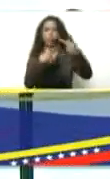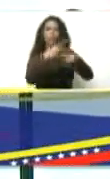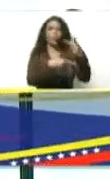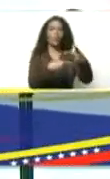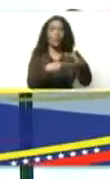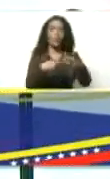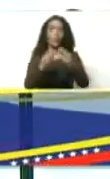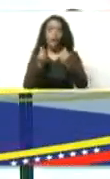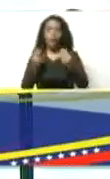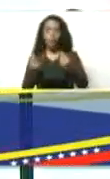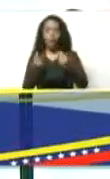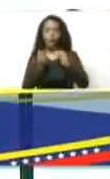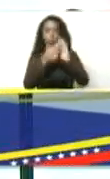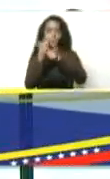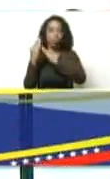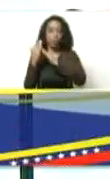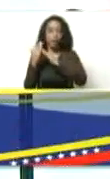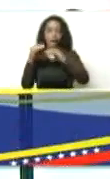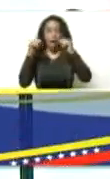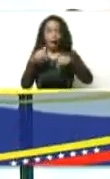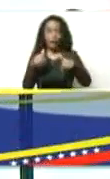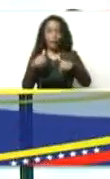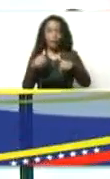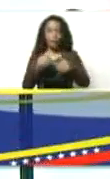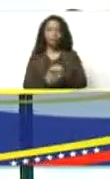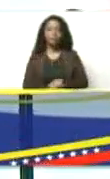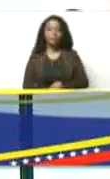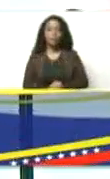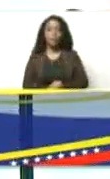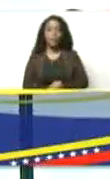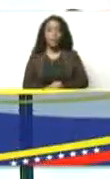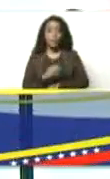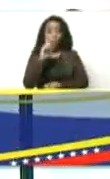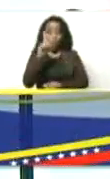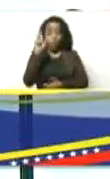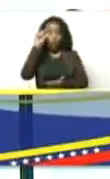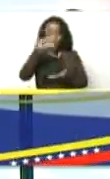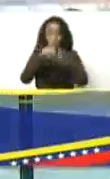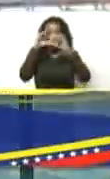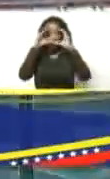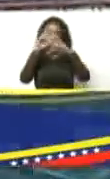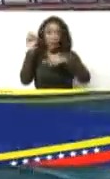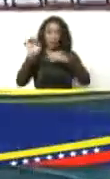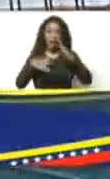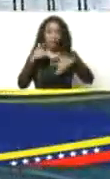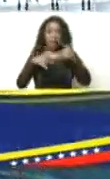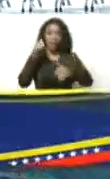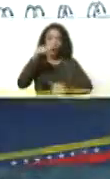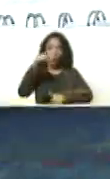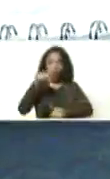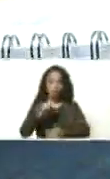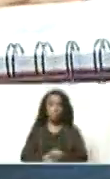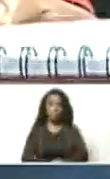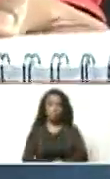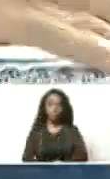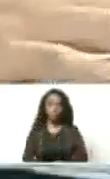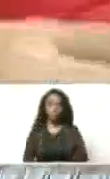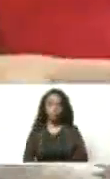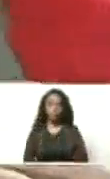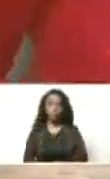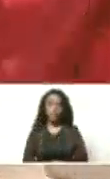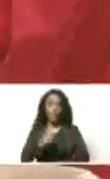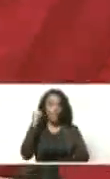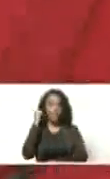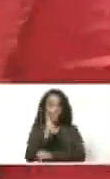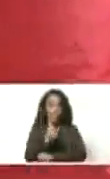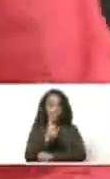la economía comunera, de la economía comunal. Y es uno de los centros de este acto del día de hoy. Y debe ser